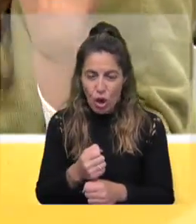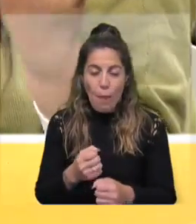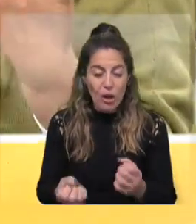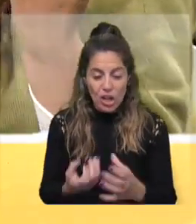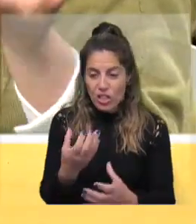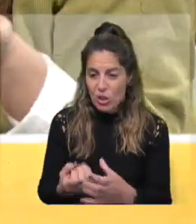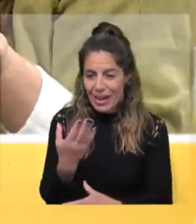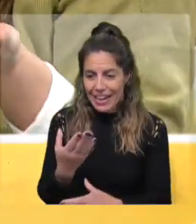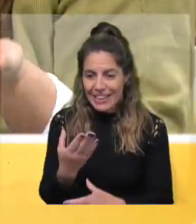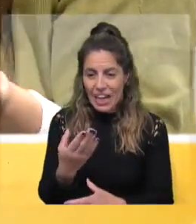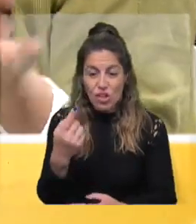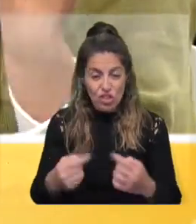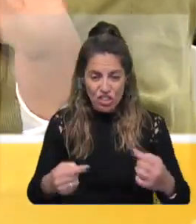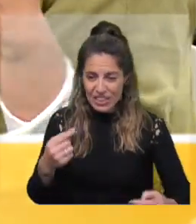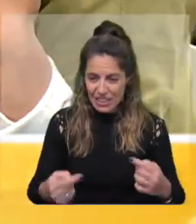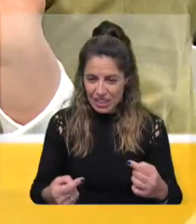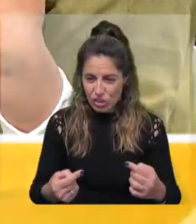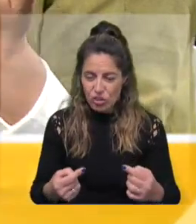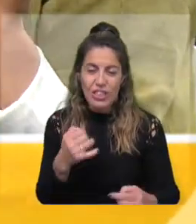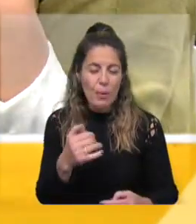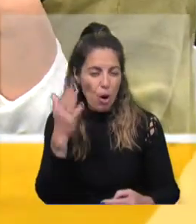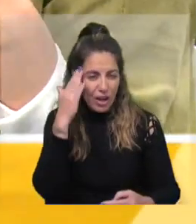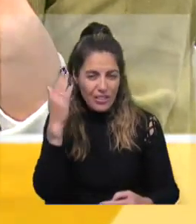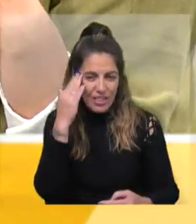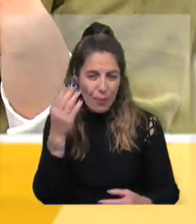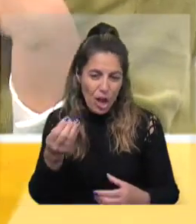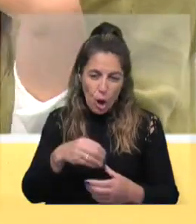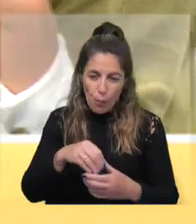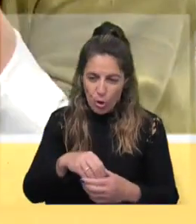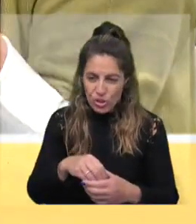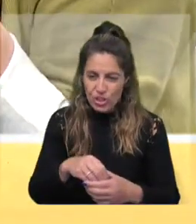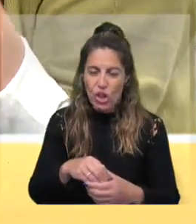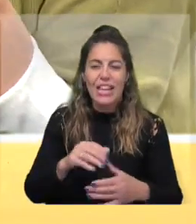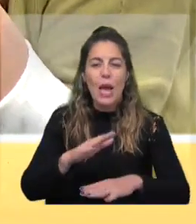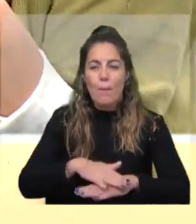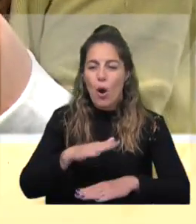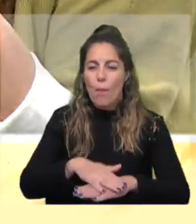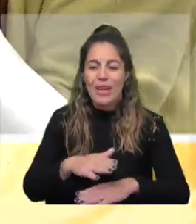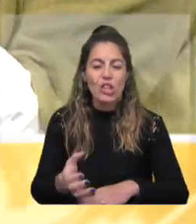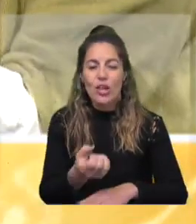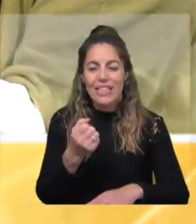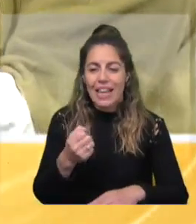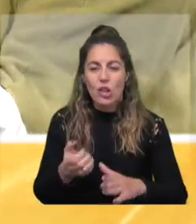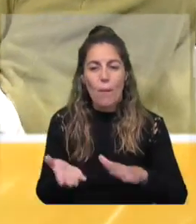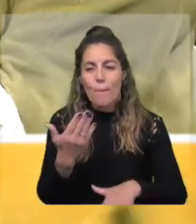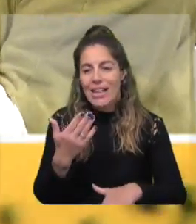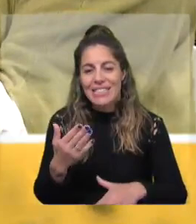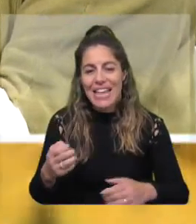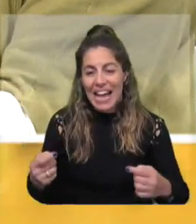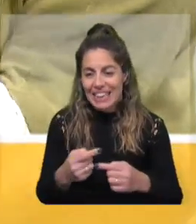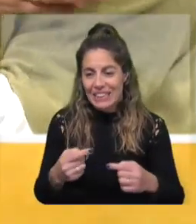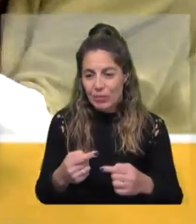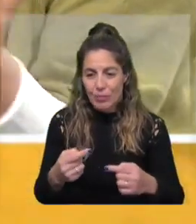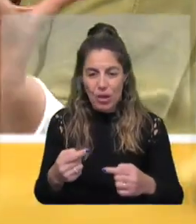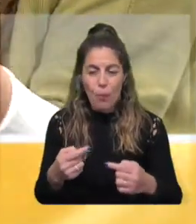generando en el árbol son distintos. Entonces tenemos que saber cuál es la composición y en qué momento ese extracto es más activo frente a lo que estamos